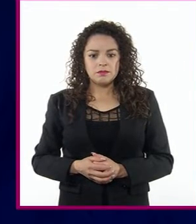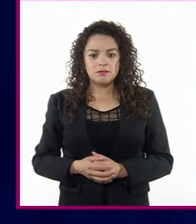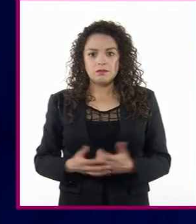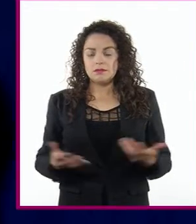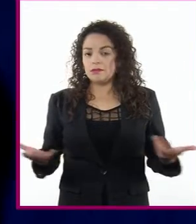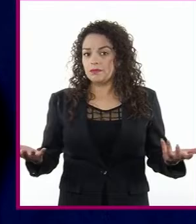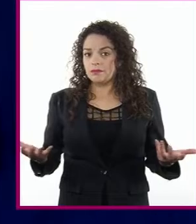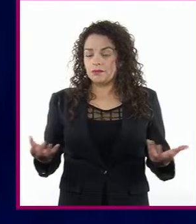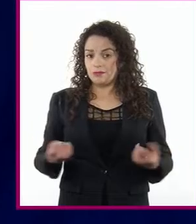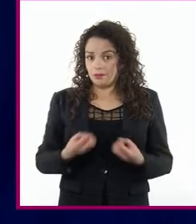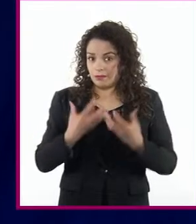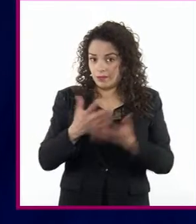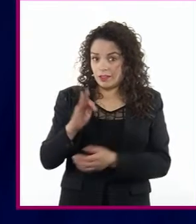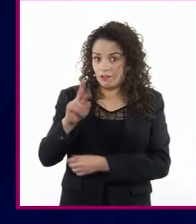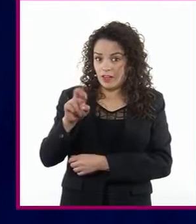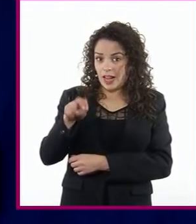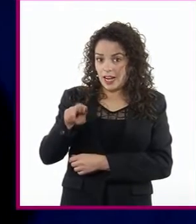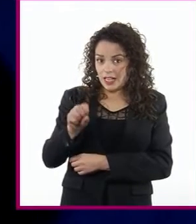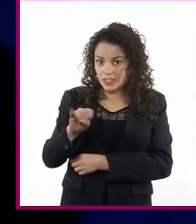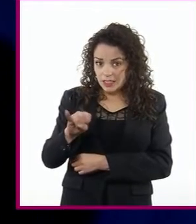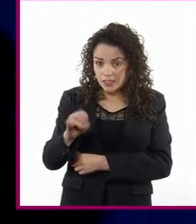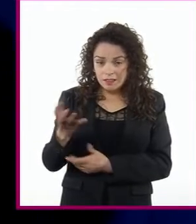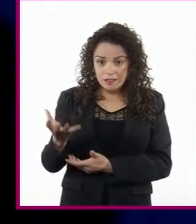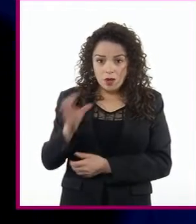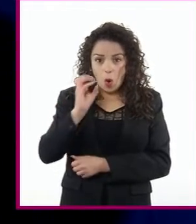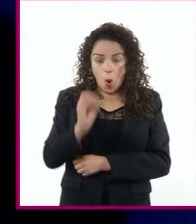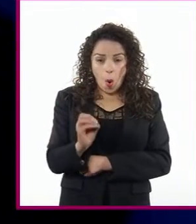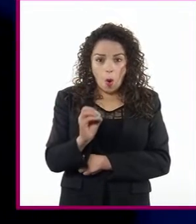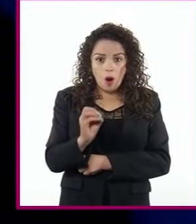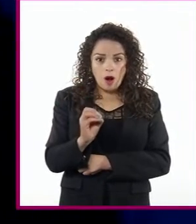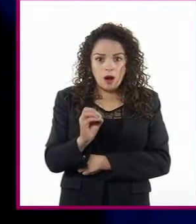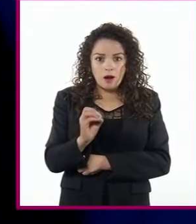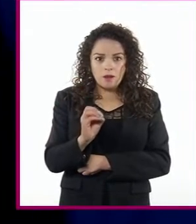¿Qué es la vida? ¿Una ilusión?